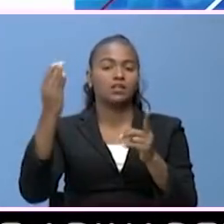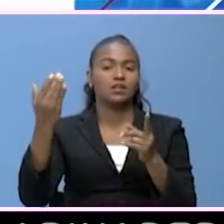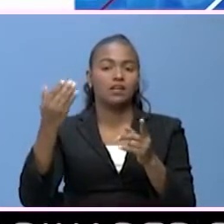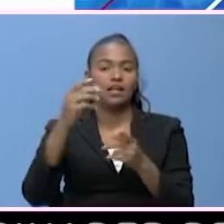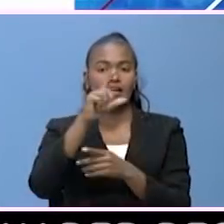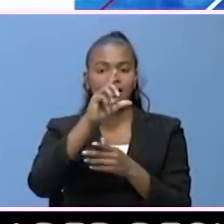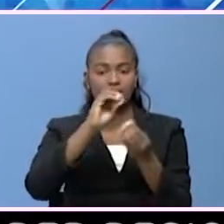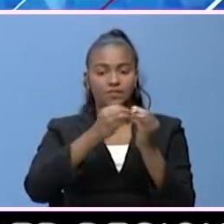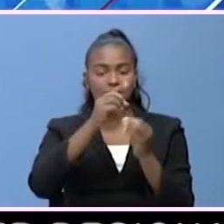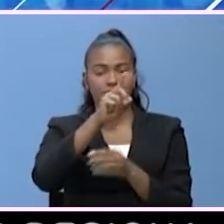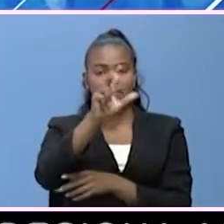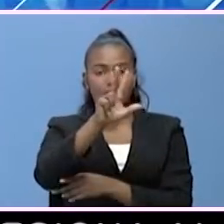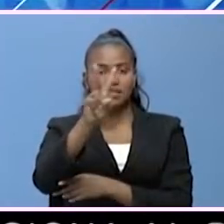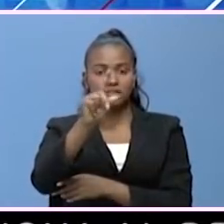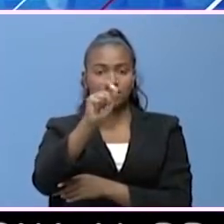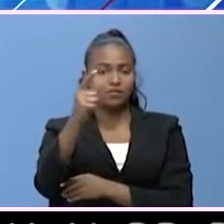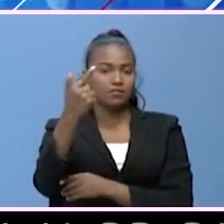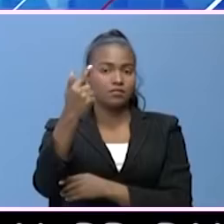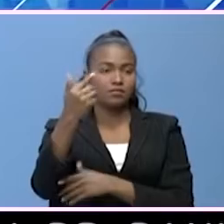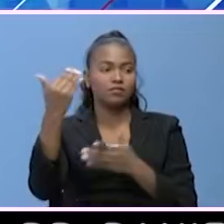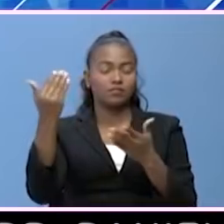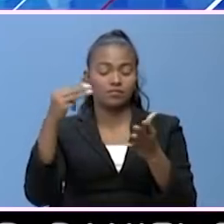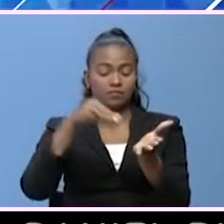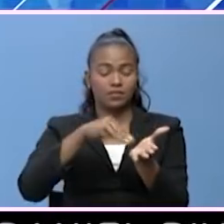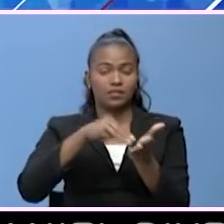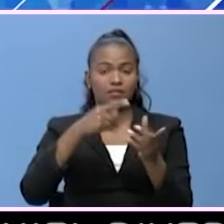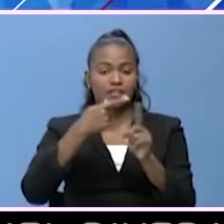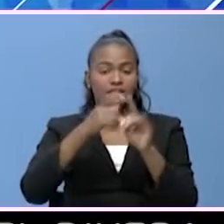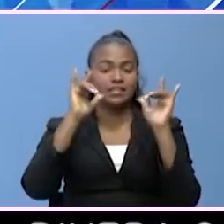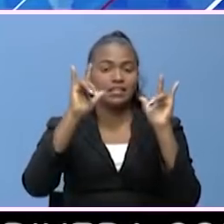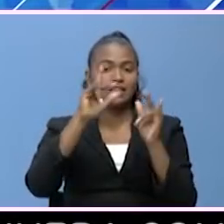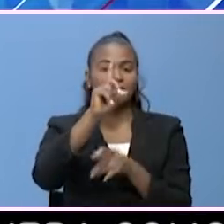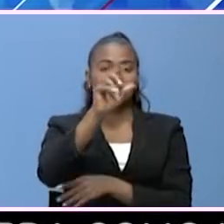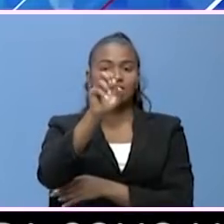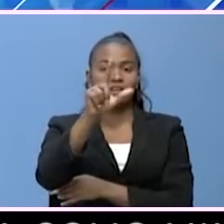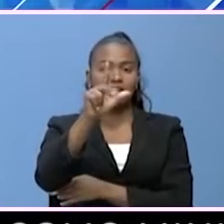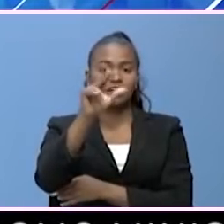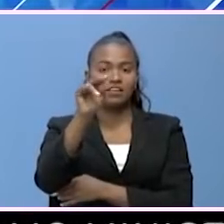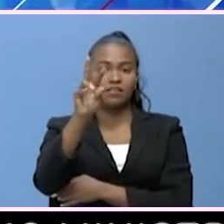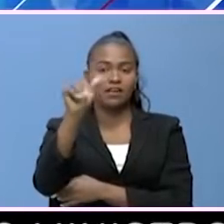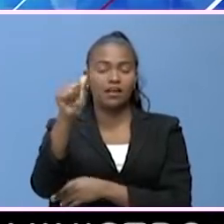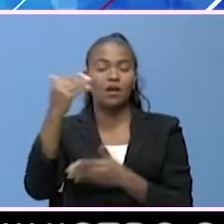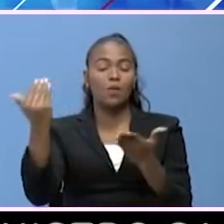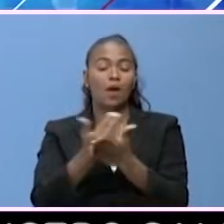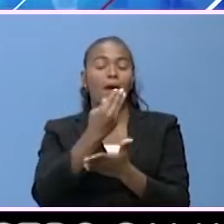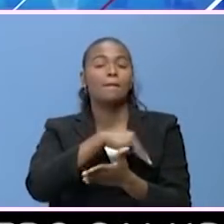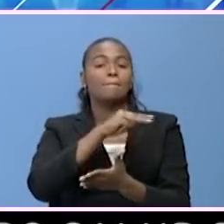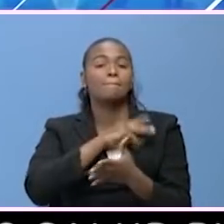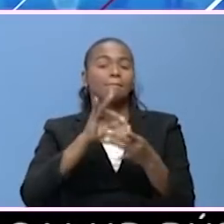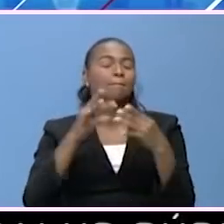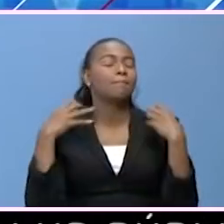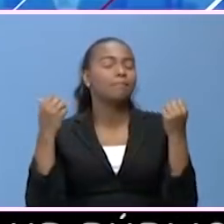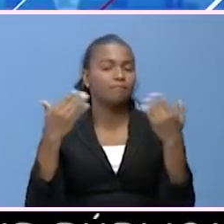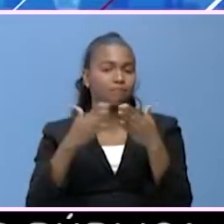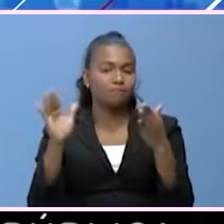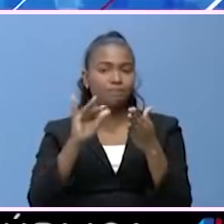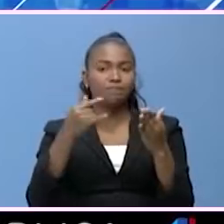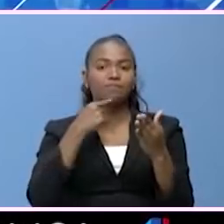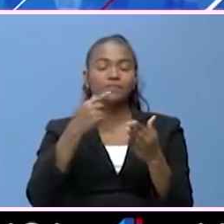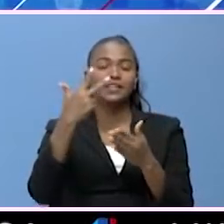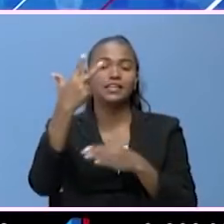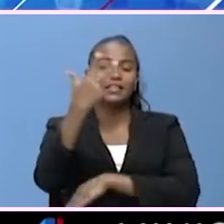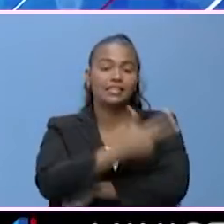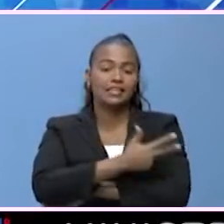decreto 132-21 al médico de Santiago Daniel Rivera como nuevo ministro de Salud Pública y se produce tres